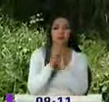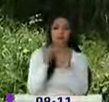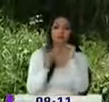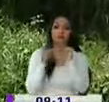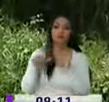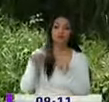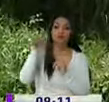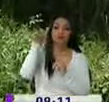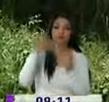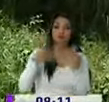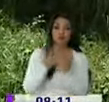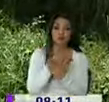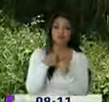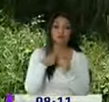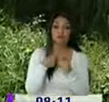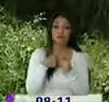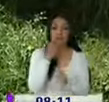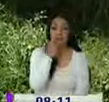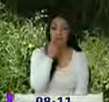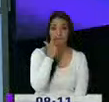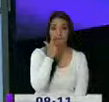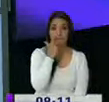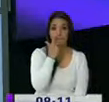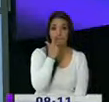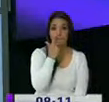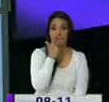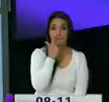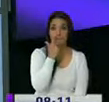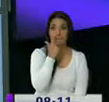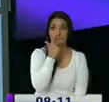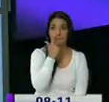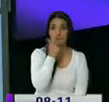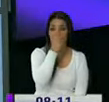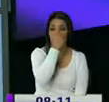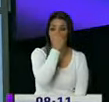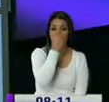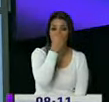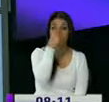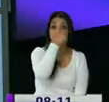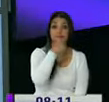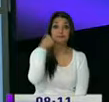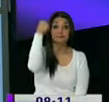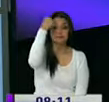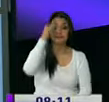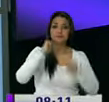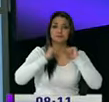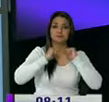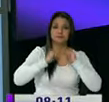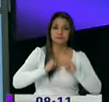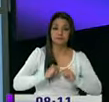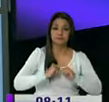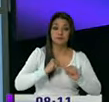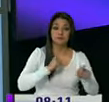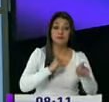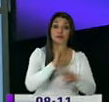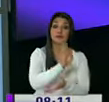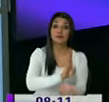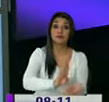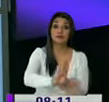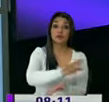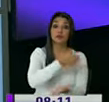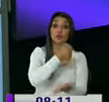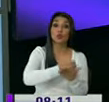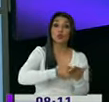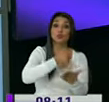urgente, informó Sofía Vintimilla. Mi cara es de tristeza, porque al decir lucha de los pobres parece que les toca